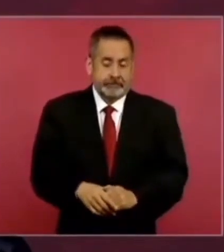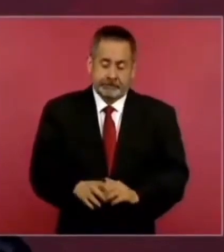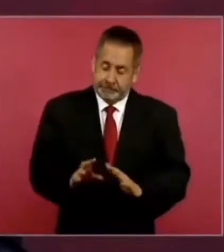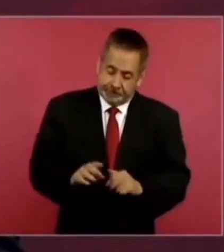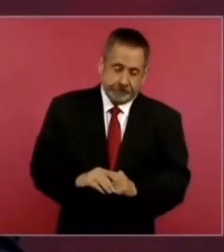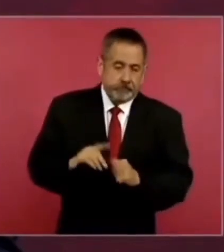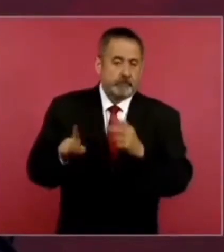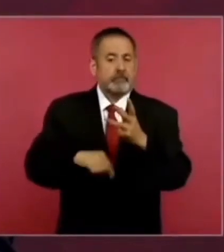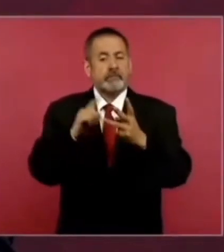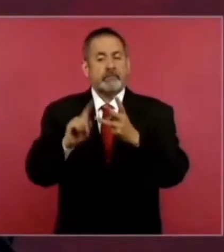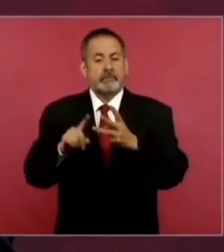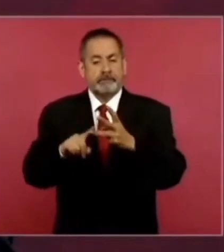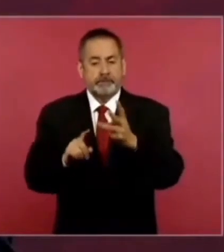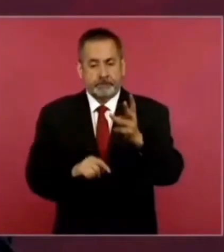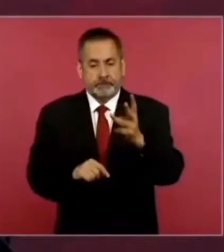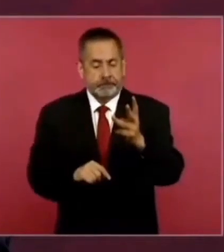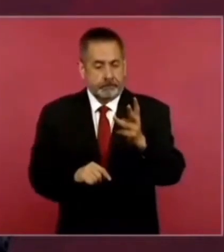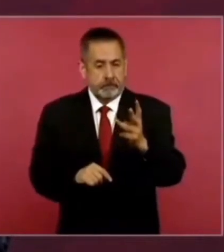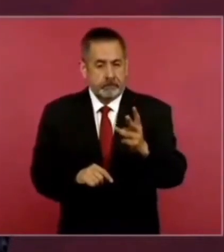Luego